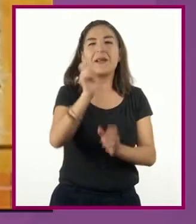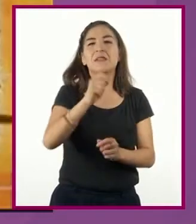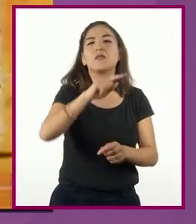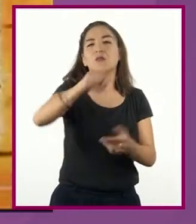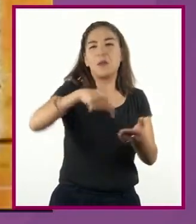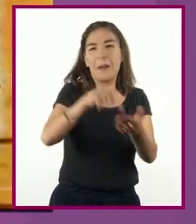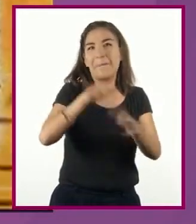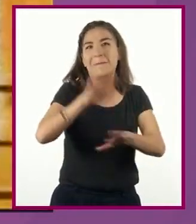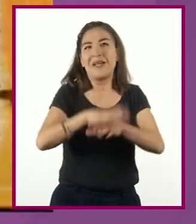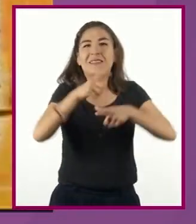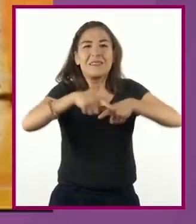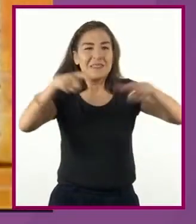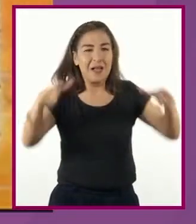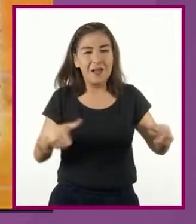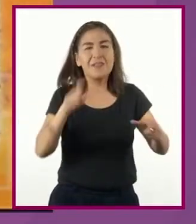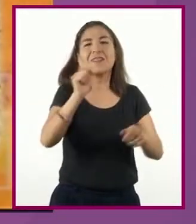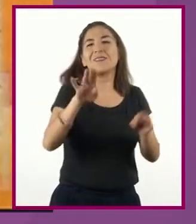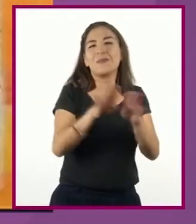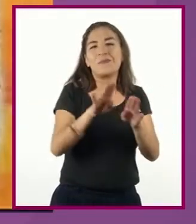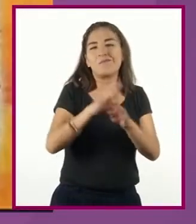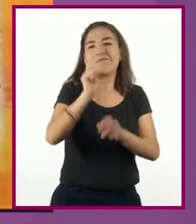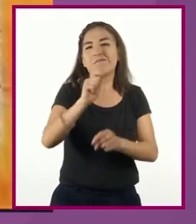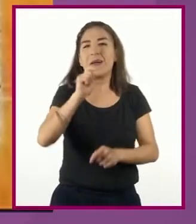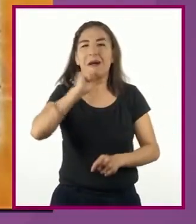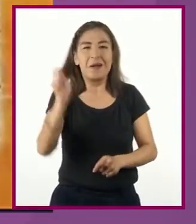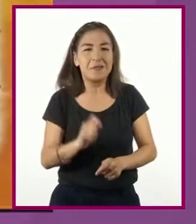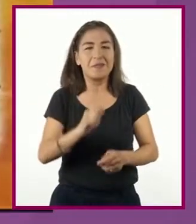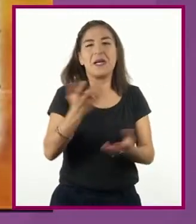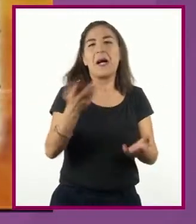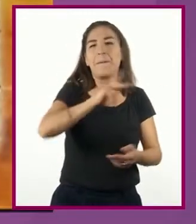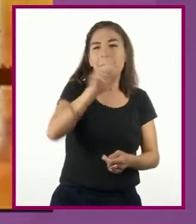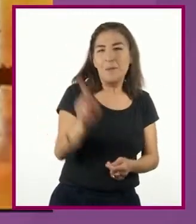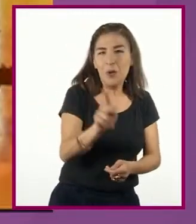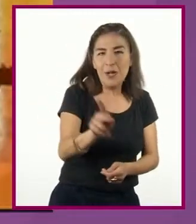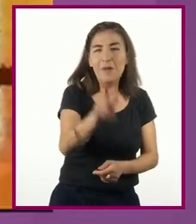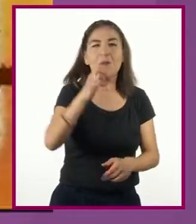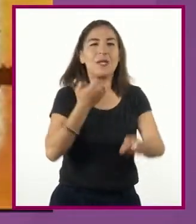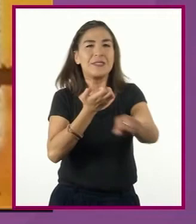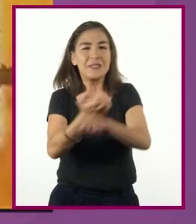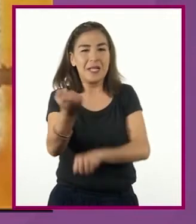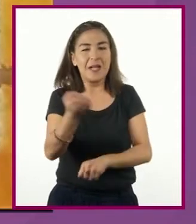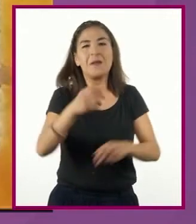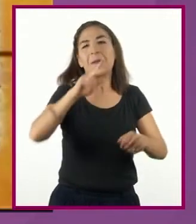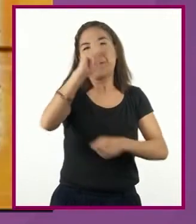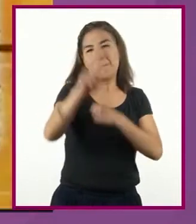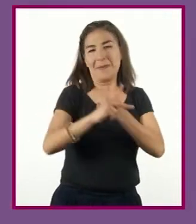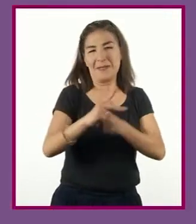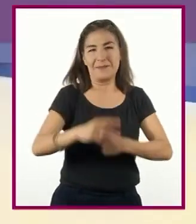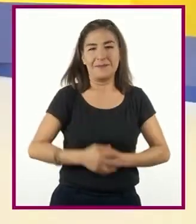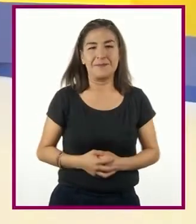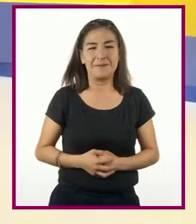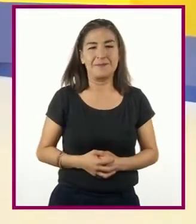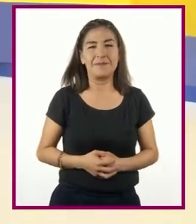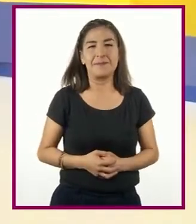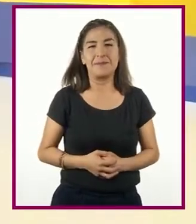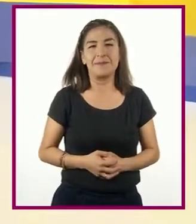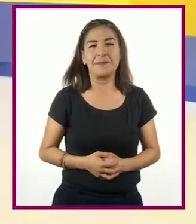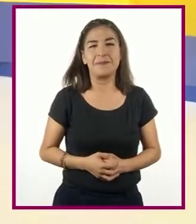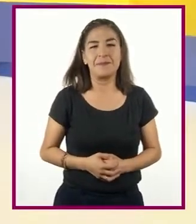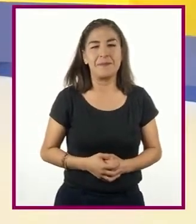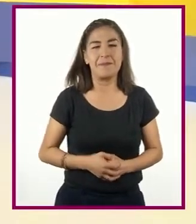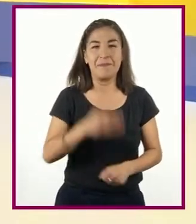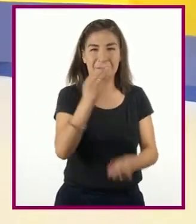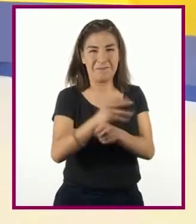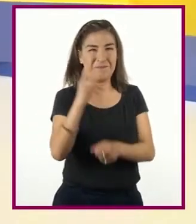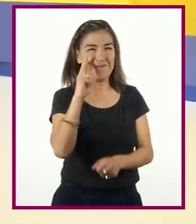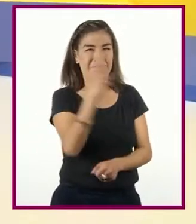más amplias, con las que creamos vínculos, nuestro pueblo, nuestro estado, nuestro país. Como vieron